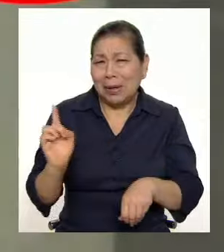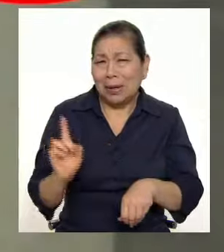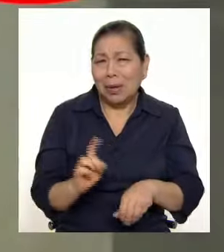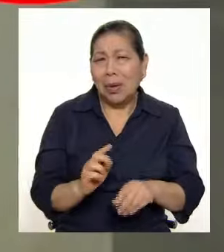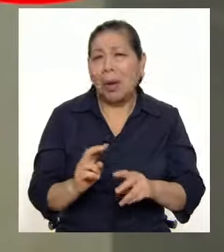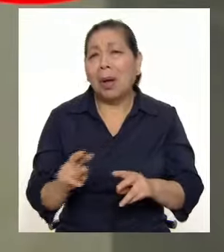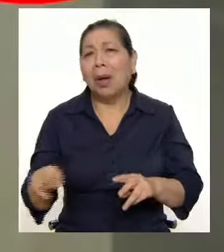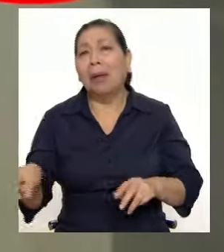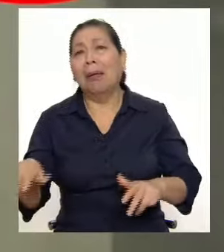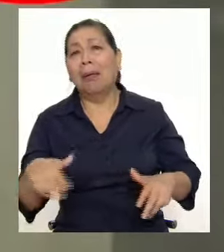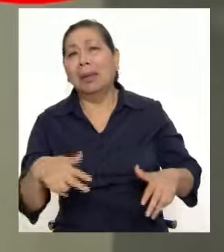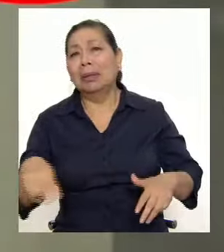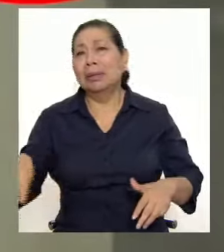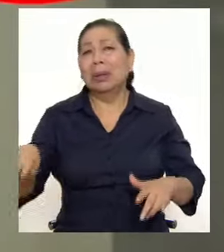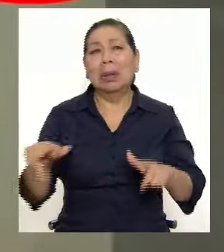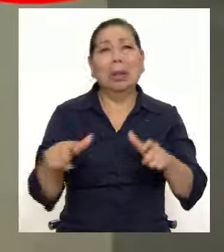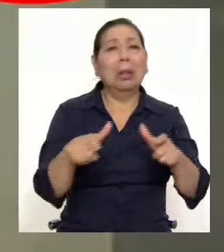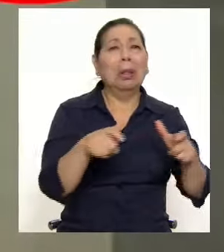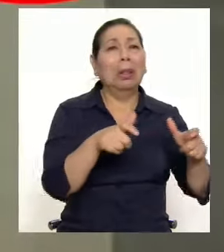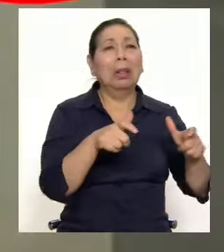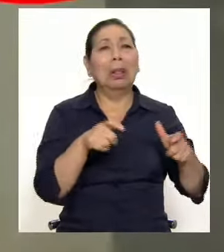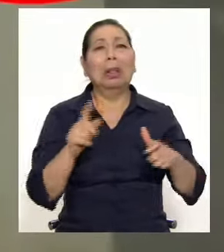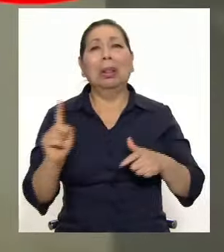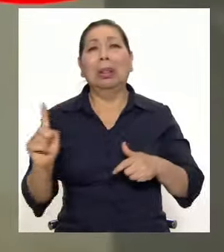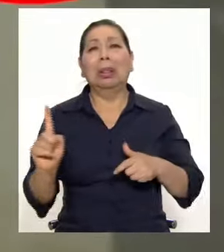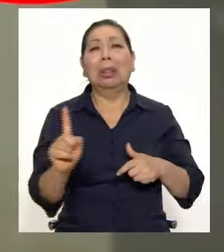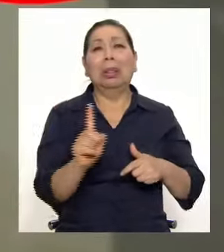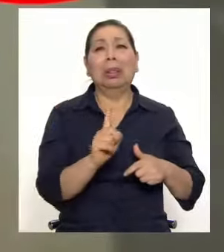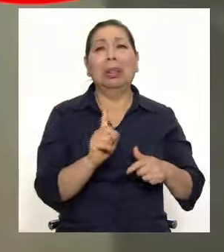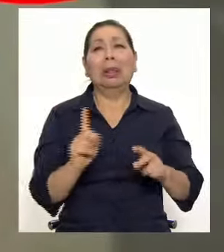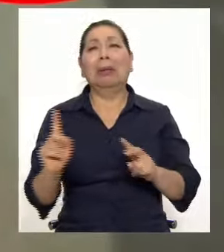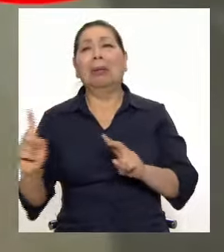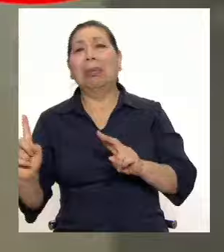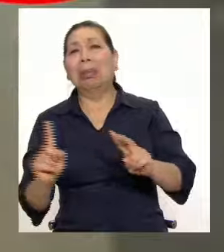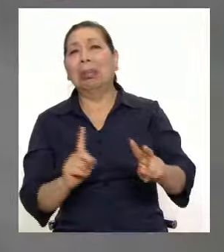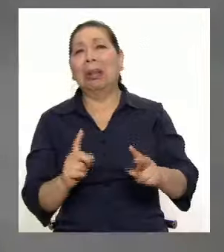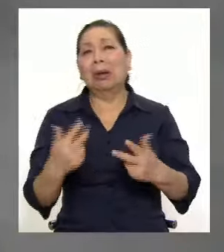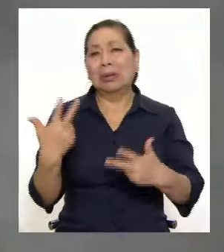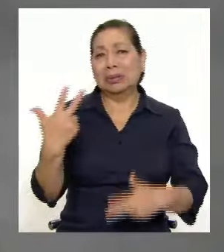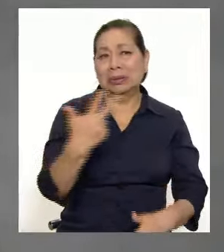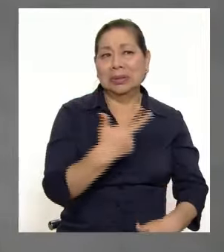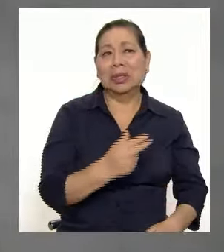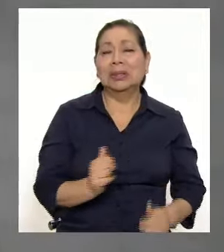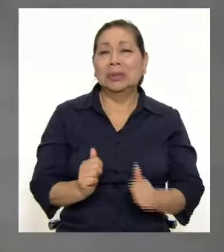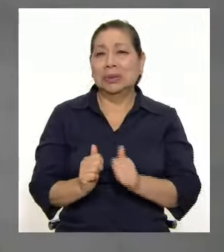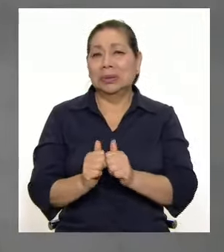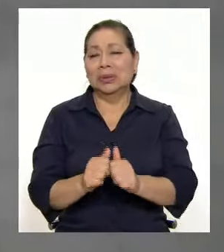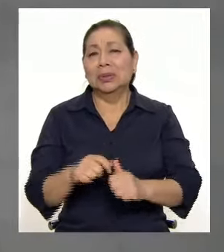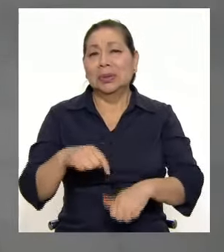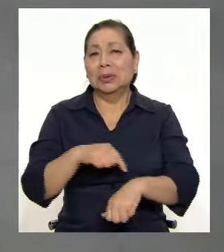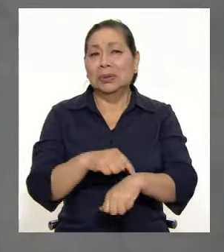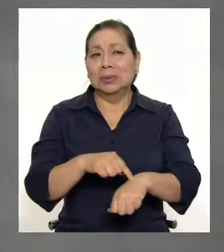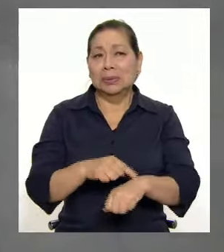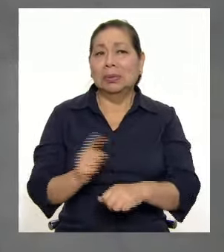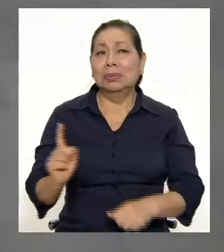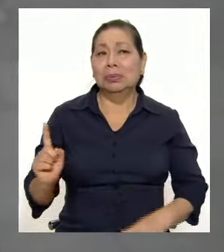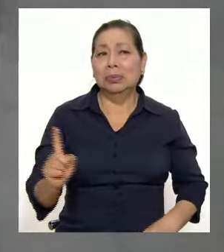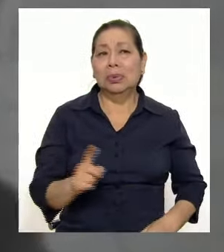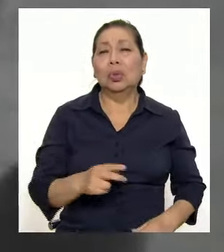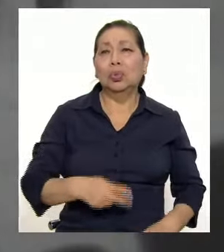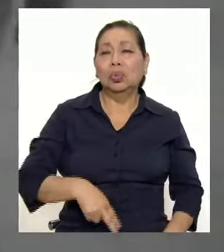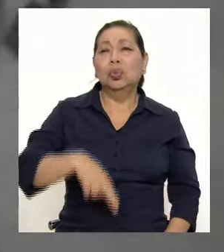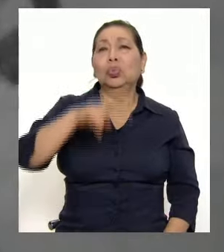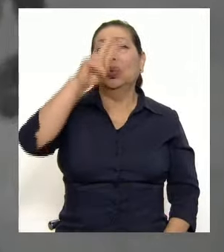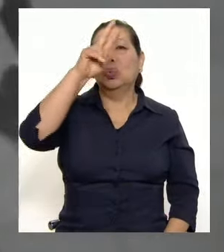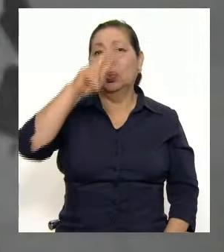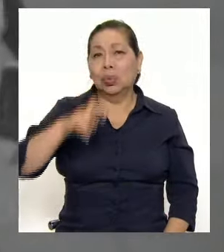evaluaron el lugar. Debían inspeccionar cada una de las rutas que seguirían. Caminaron durante varios minutos. Subían